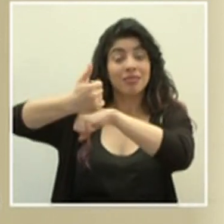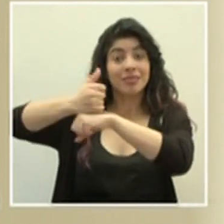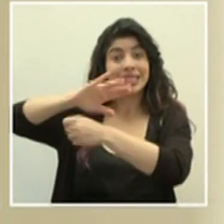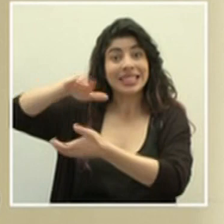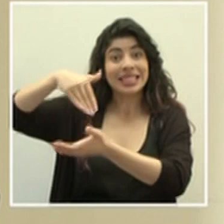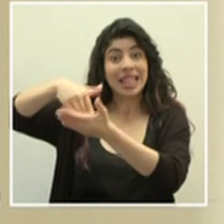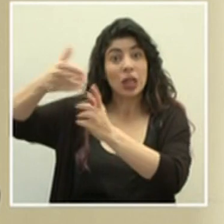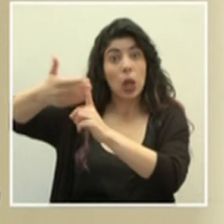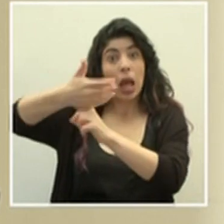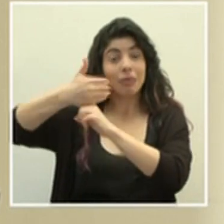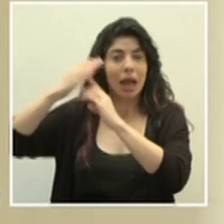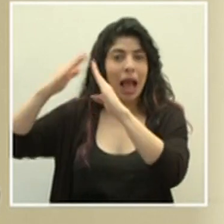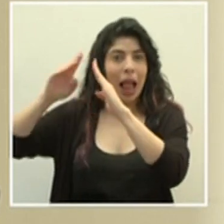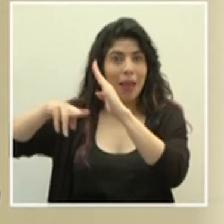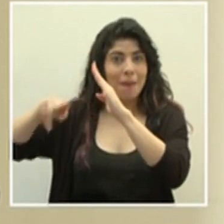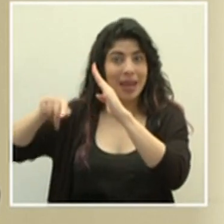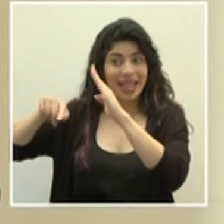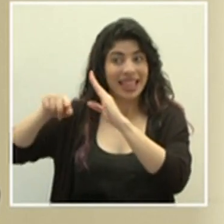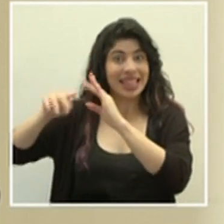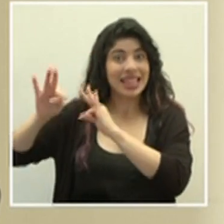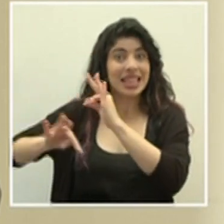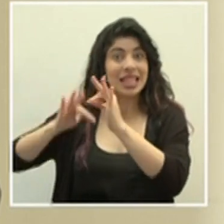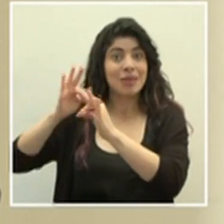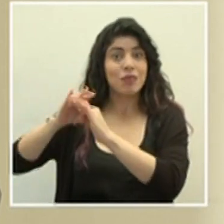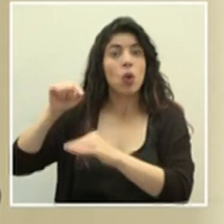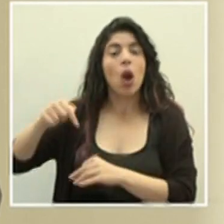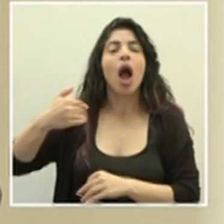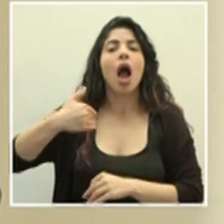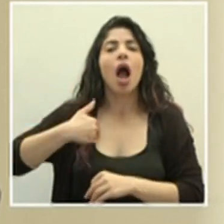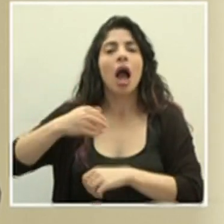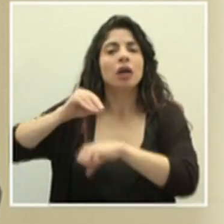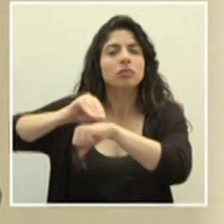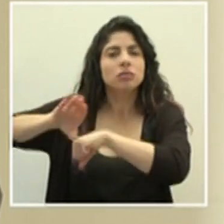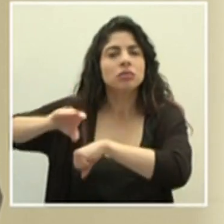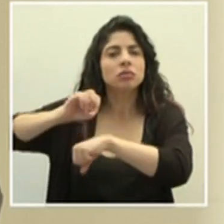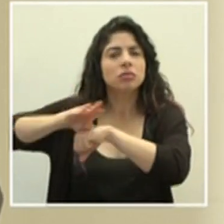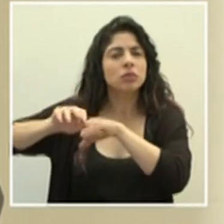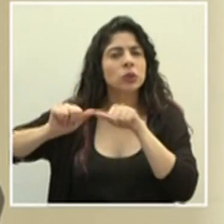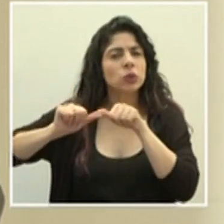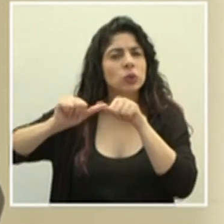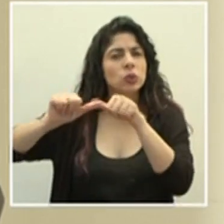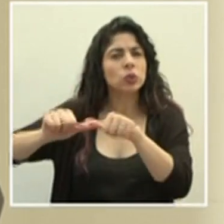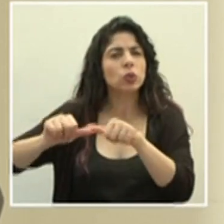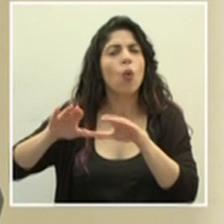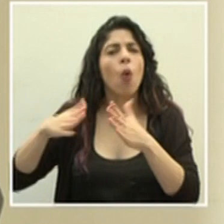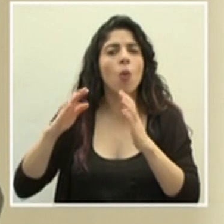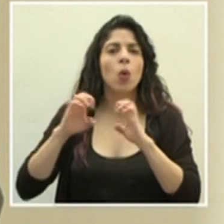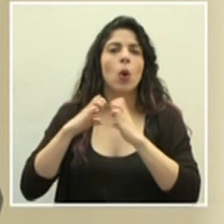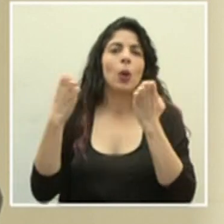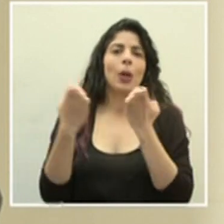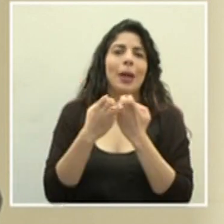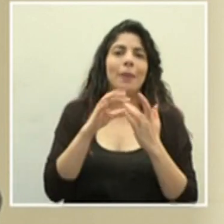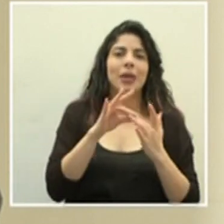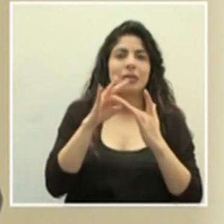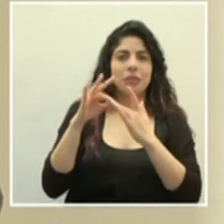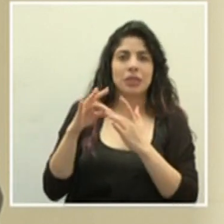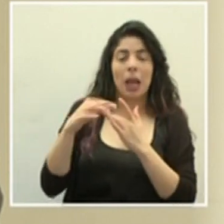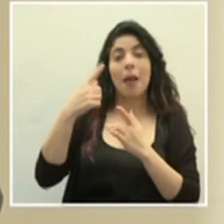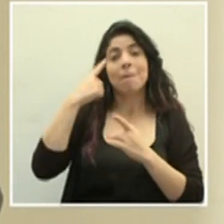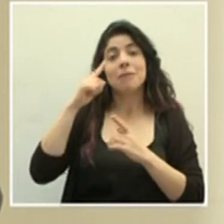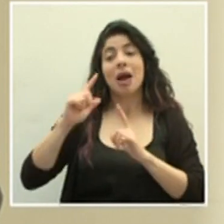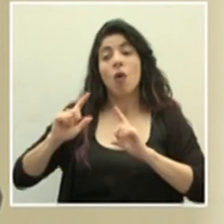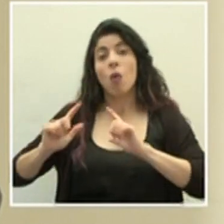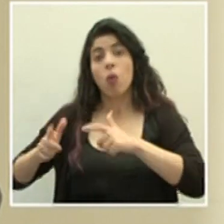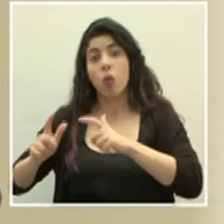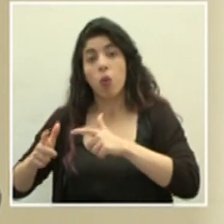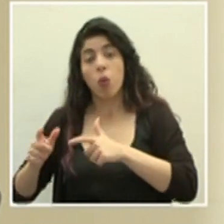de aislamiento, se tiene una asesoría permanente a partir de un equipo especializado tanto para el manejo de los